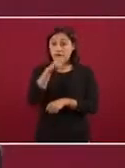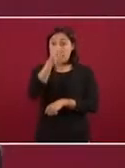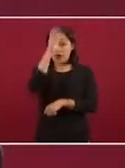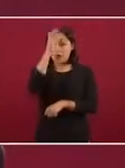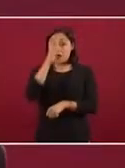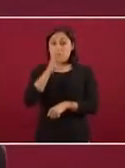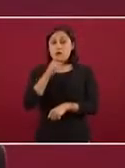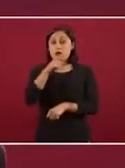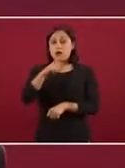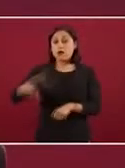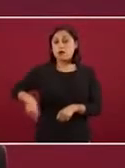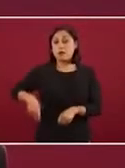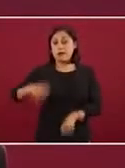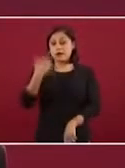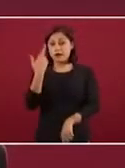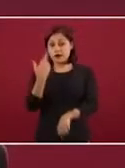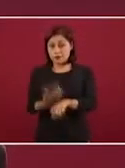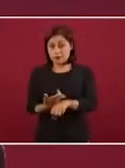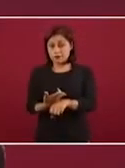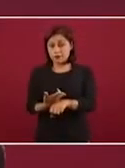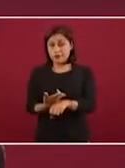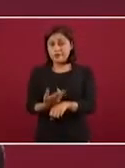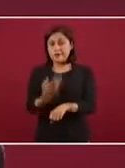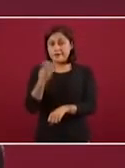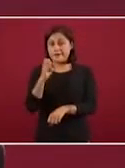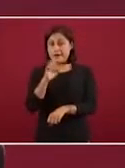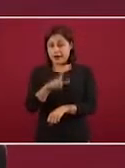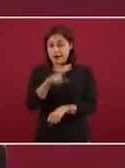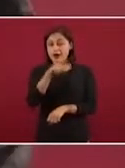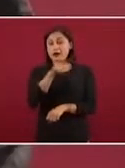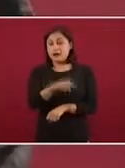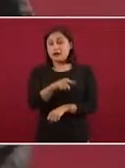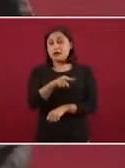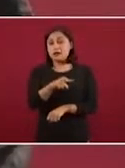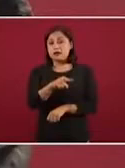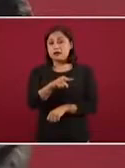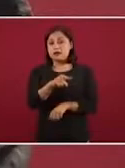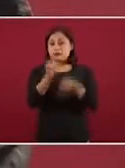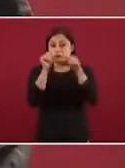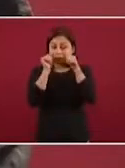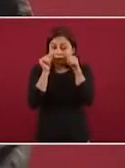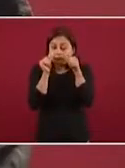Coahuila, que más atención